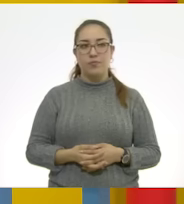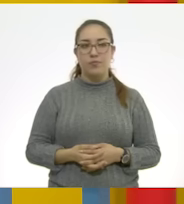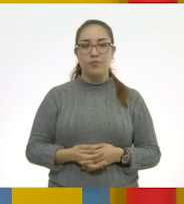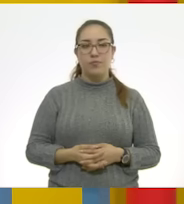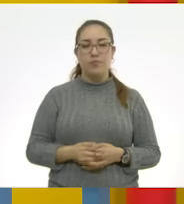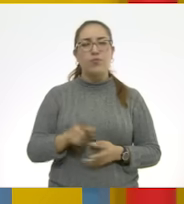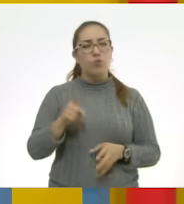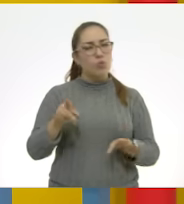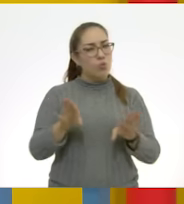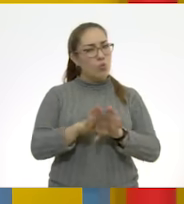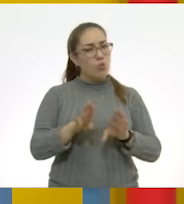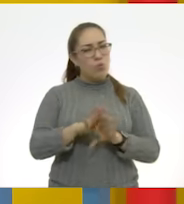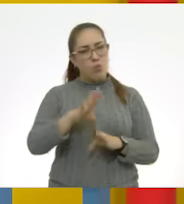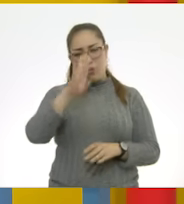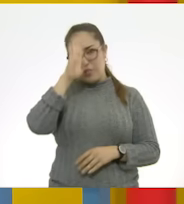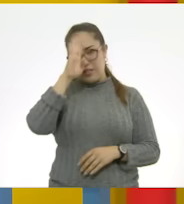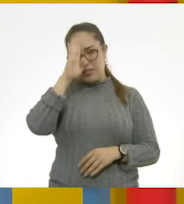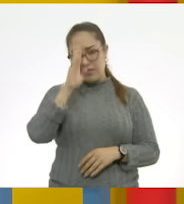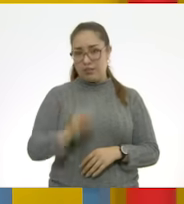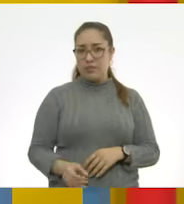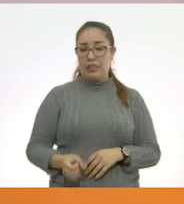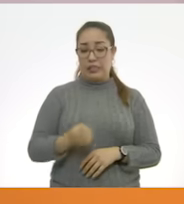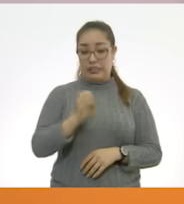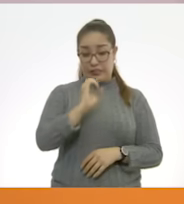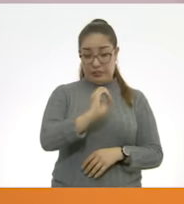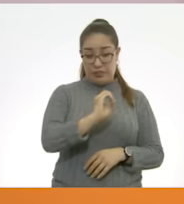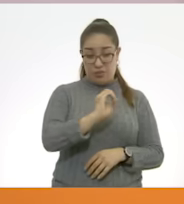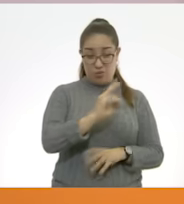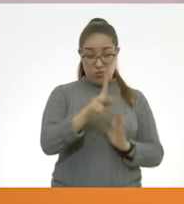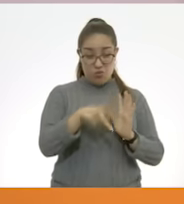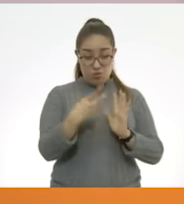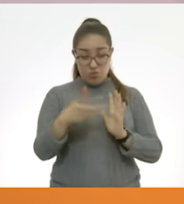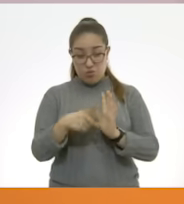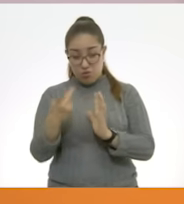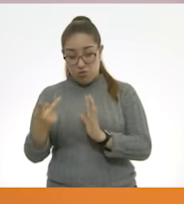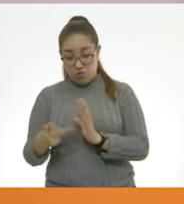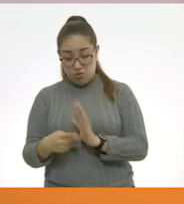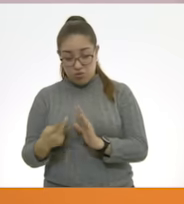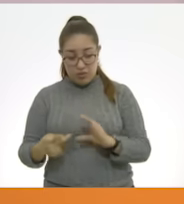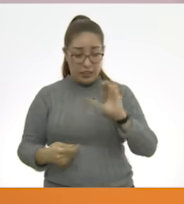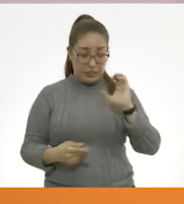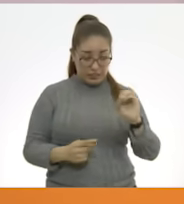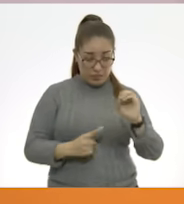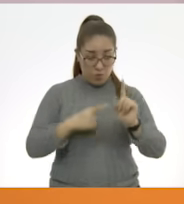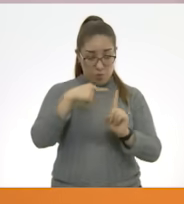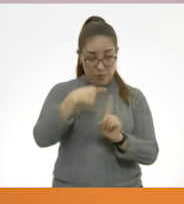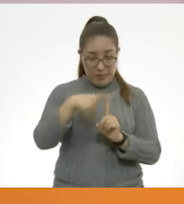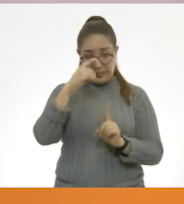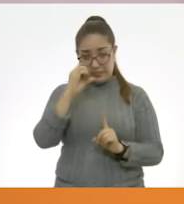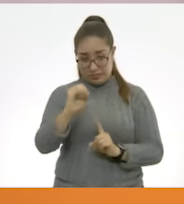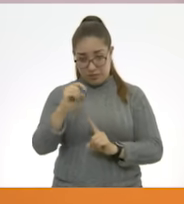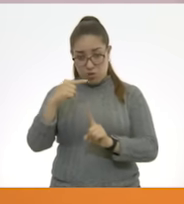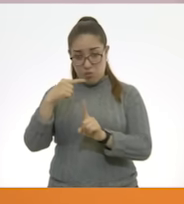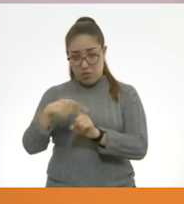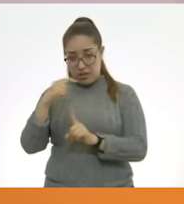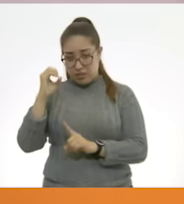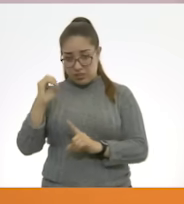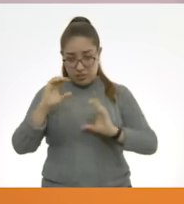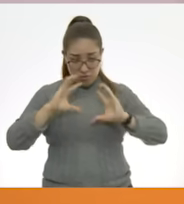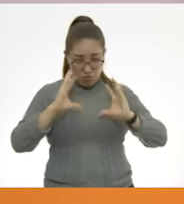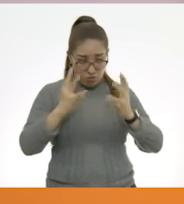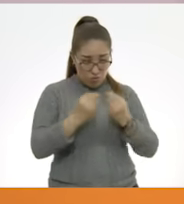Descomponlo. Si digo 3 veces 0, sería 0 más 0 más 0. Es